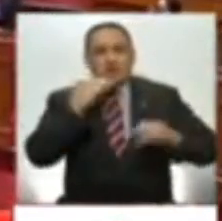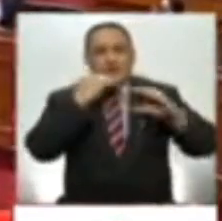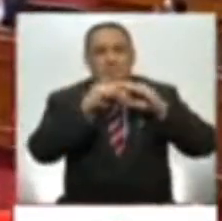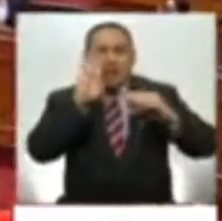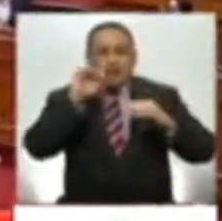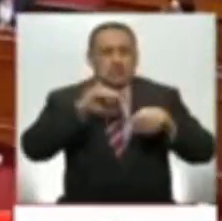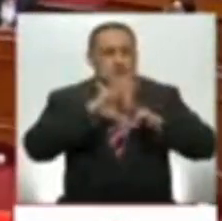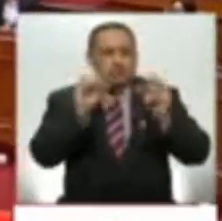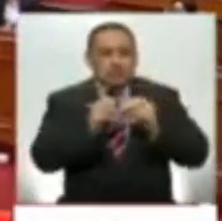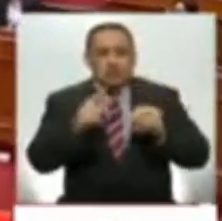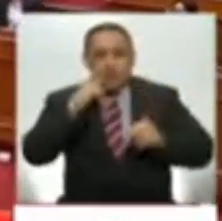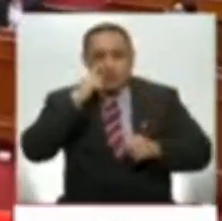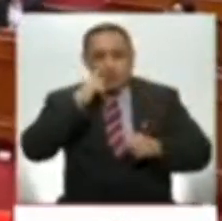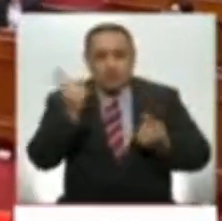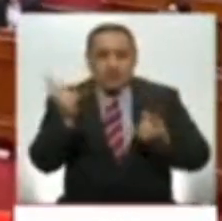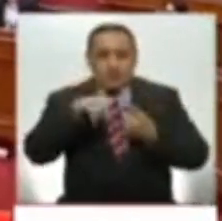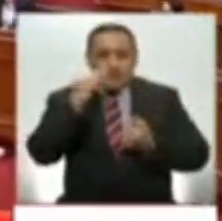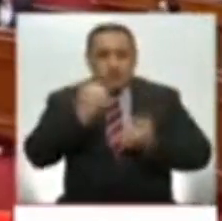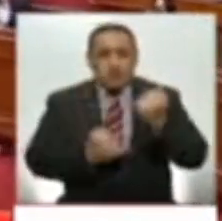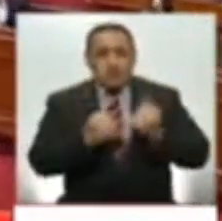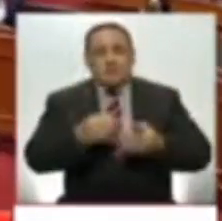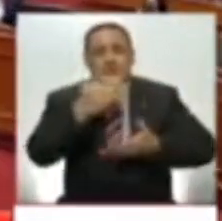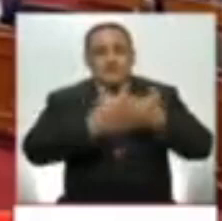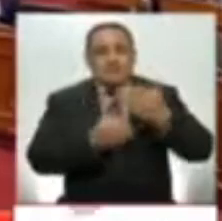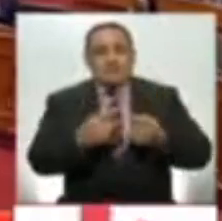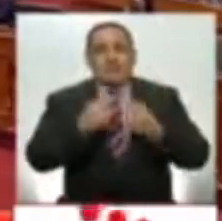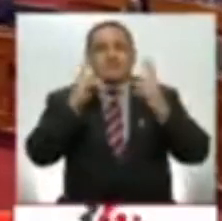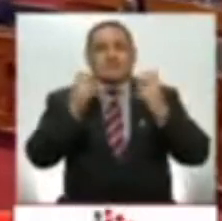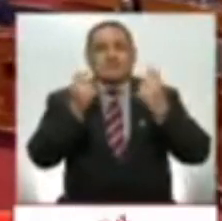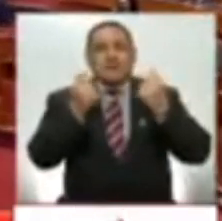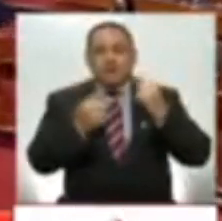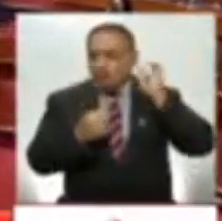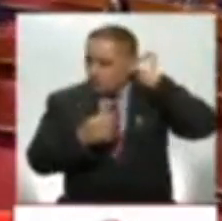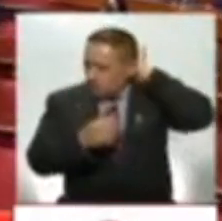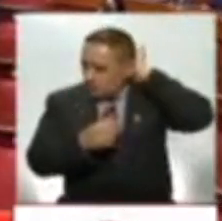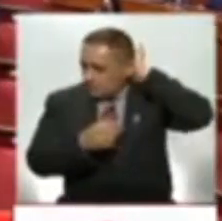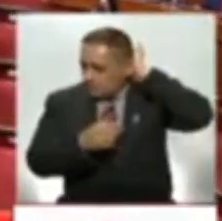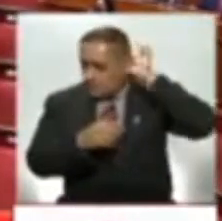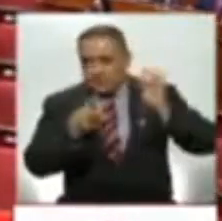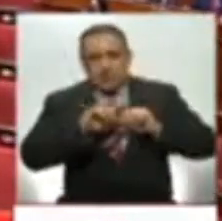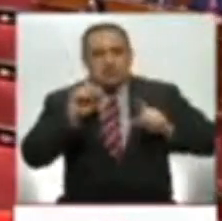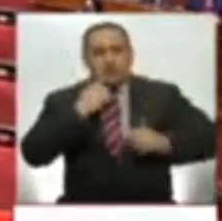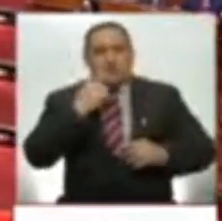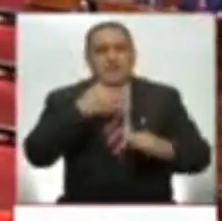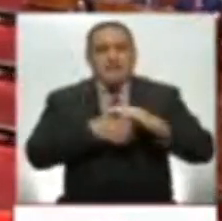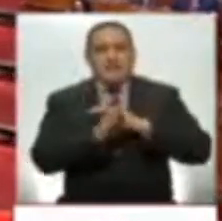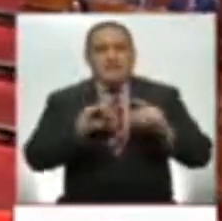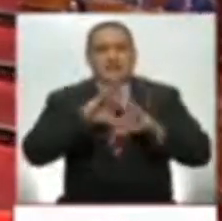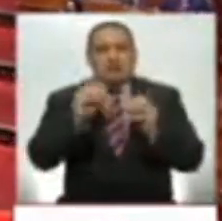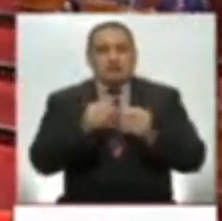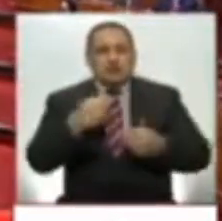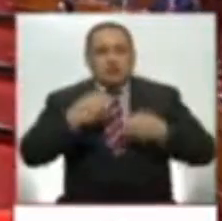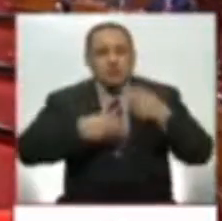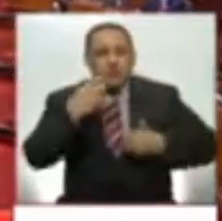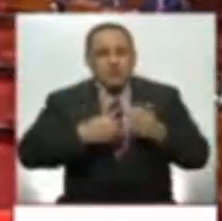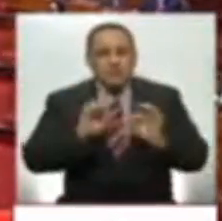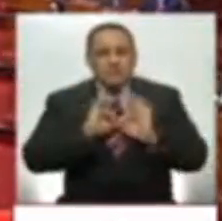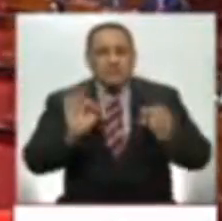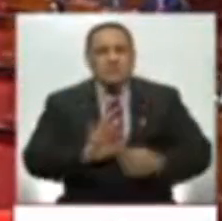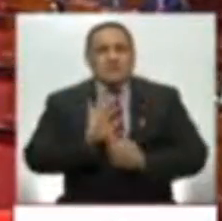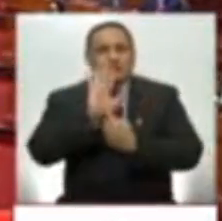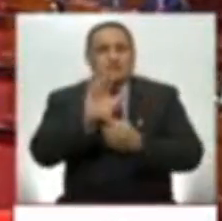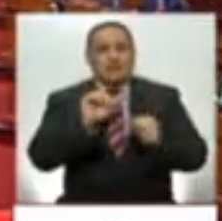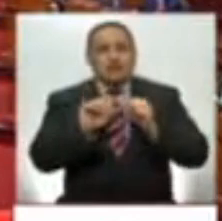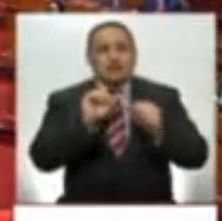junio. Asimismo, una declaración jurada de situación financiera y otra de no estar incurso en las incompatibilidades consignadas